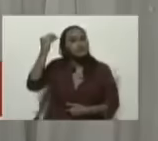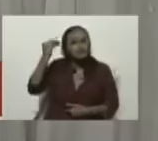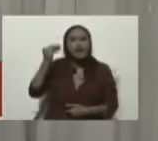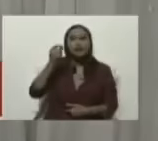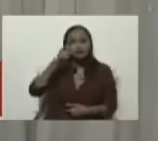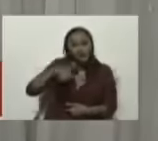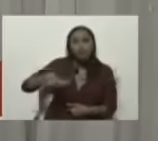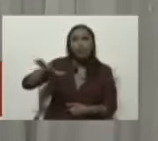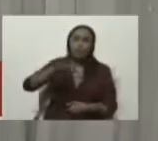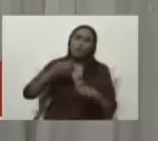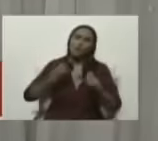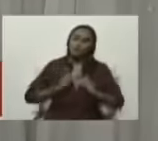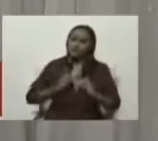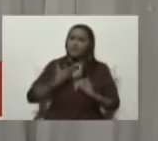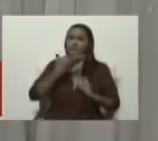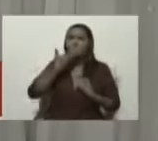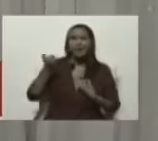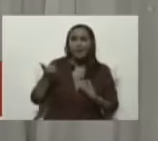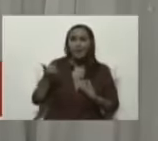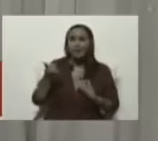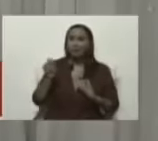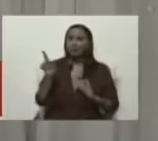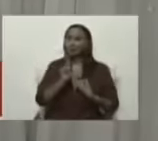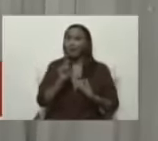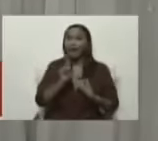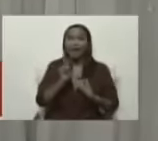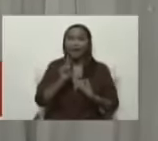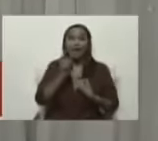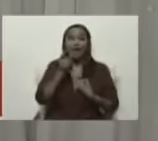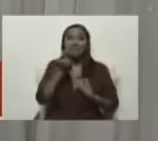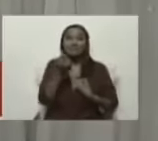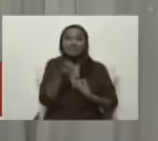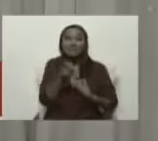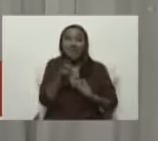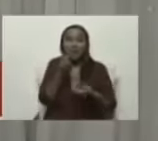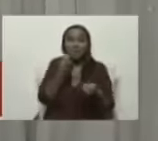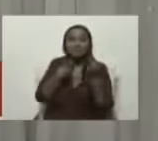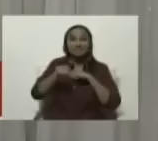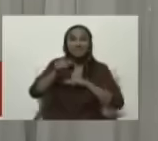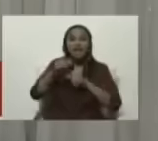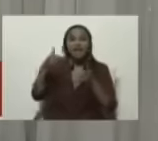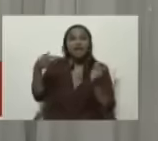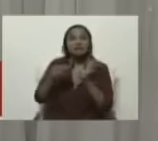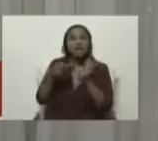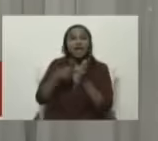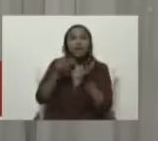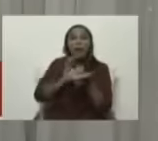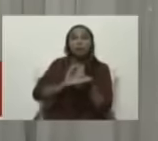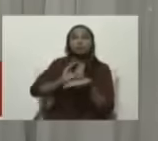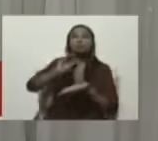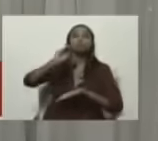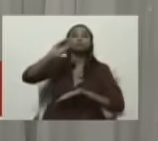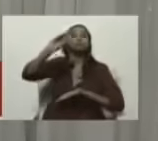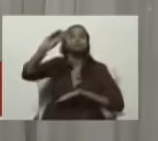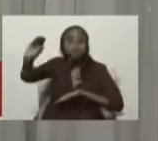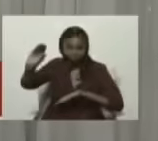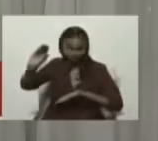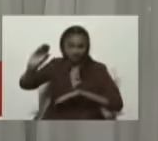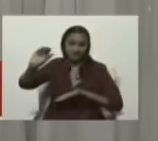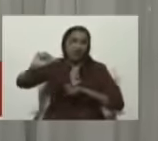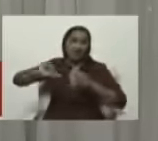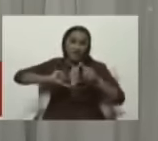devolverle ese dinero a los mismos que tienen la deuda. Y quien tiene la deuda son las petroleras, etcétera. O sea, se van a pagar y se van a dar el vuelto.